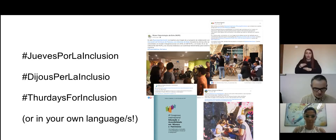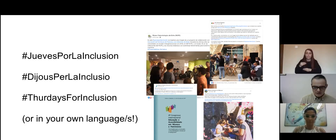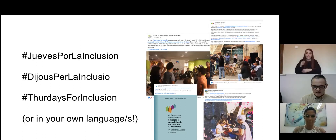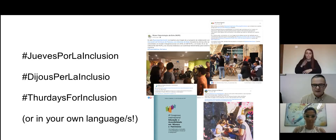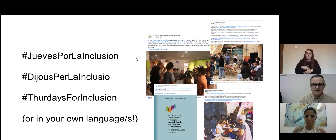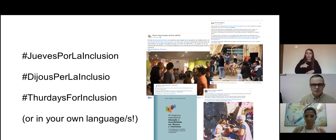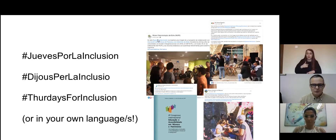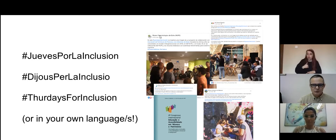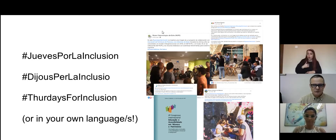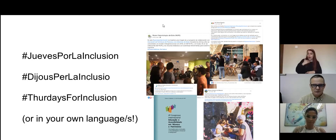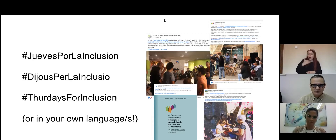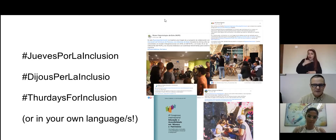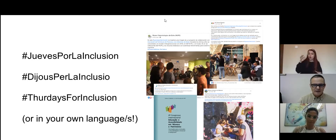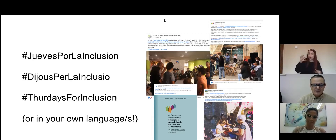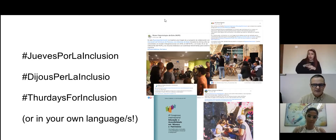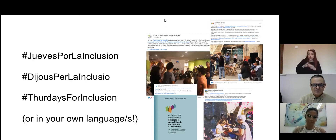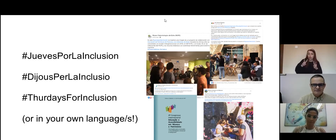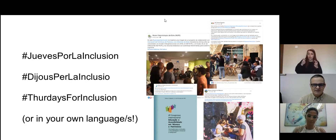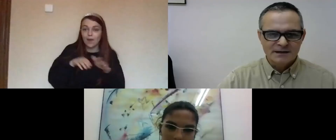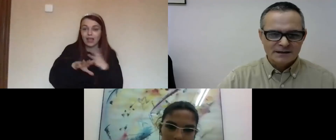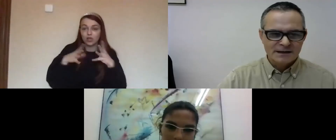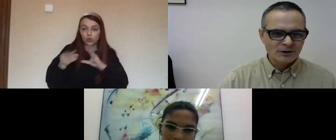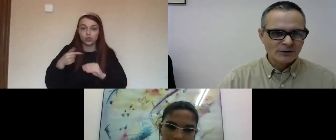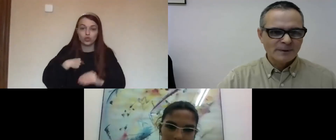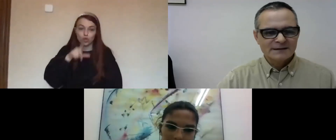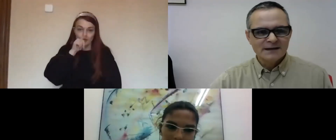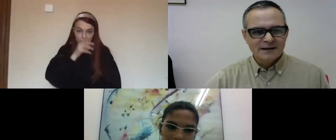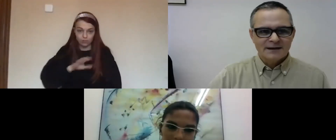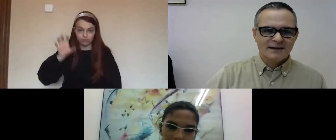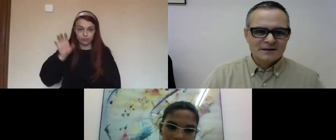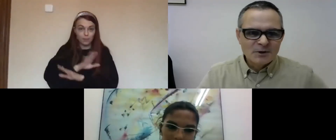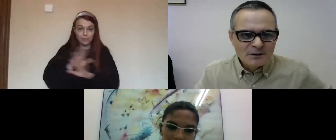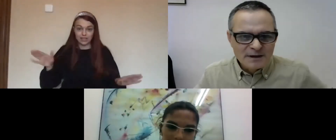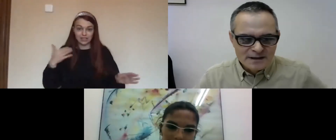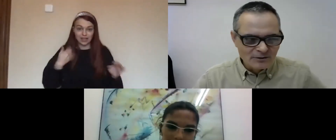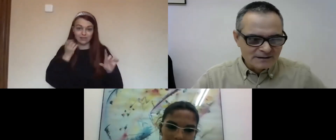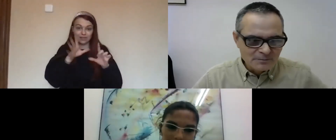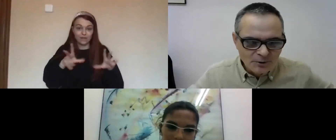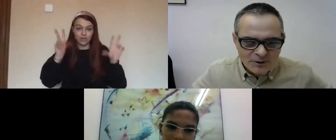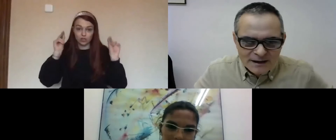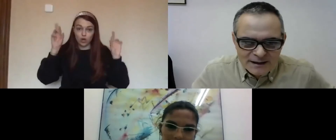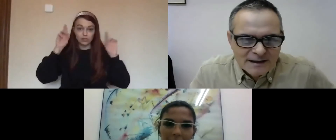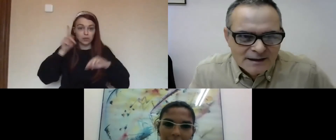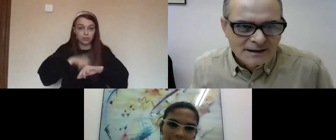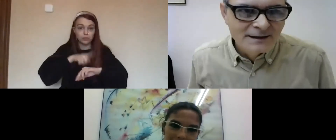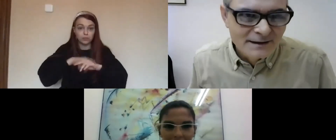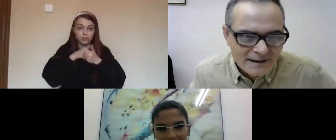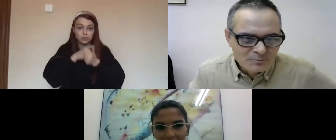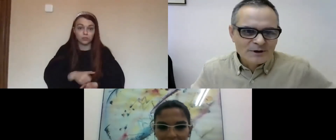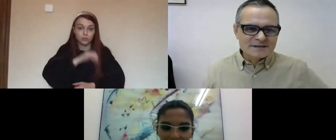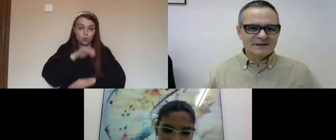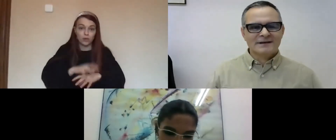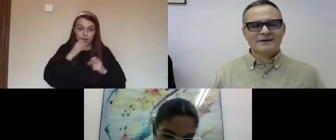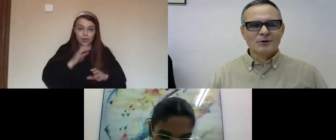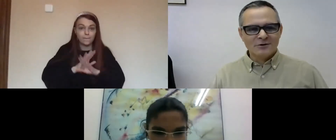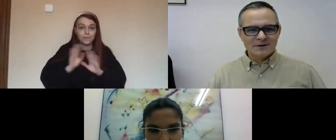hecho en relación con todo esto, ¿no? Y, en fin, dejo de compartir, espero haberme ceñido al tiempo. Y nada,